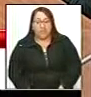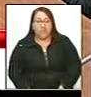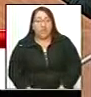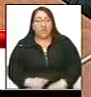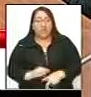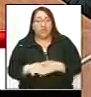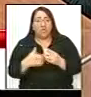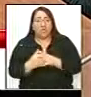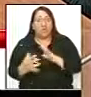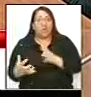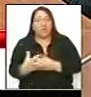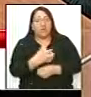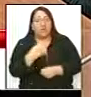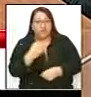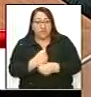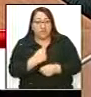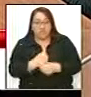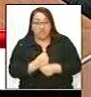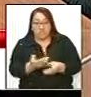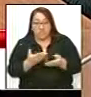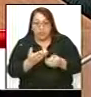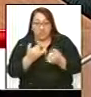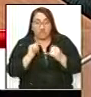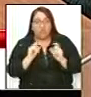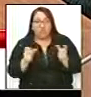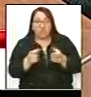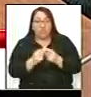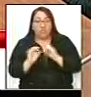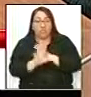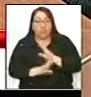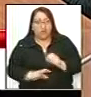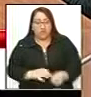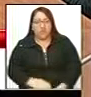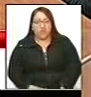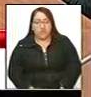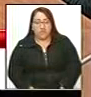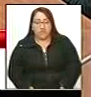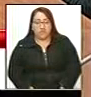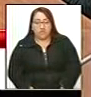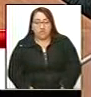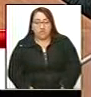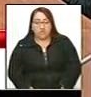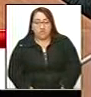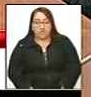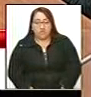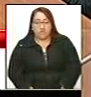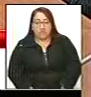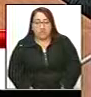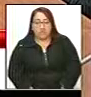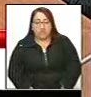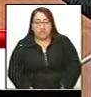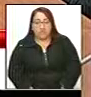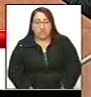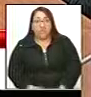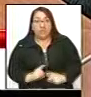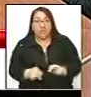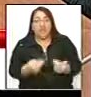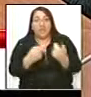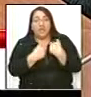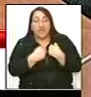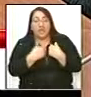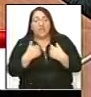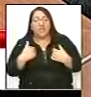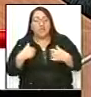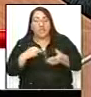esas acciones se informa, ¿no? A la Comisión de Protección al Consumidor número 3, ¿no? Que es la encargada y que tiene a su